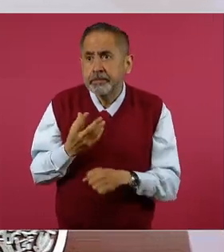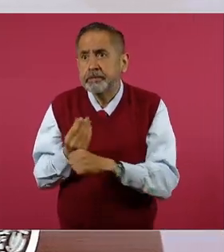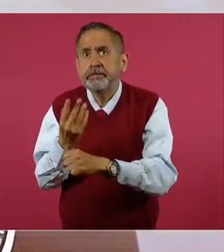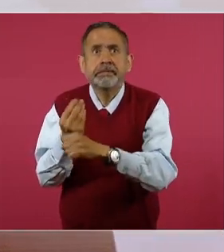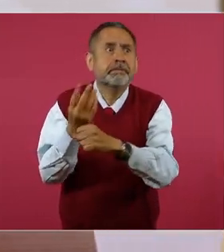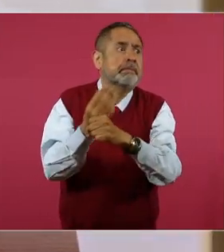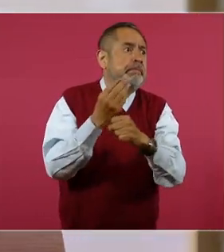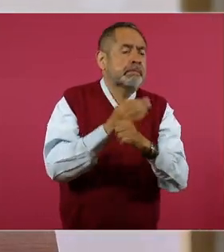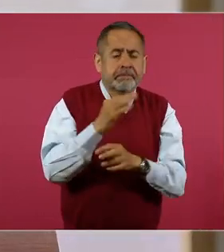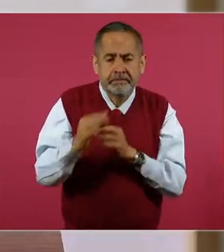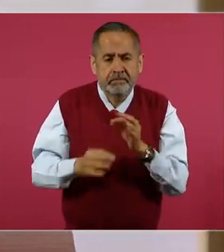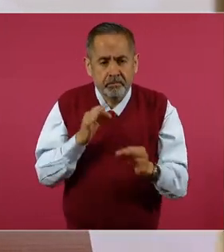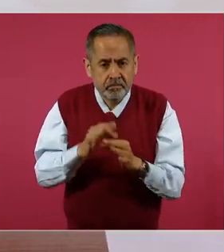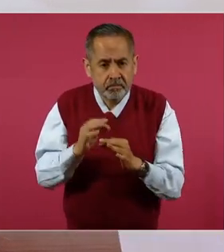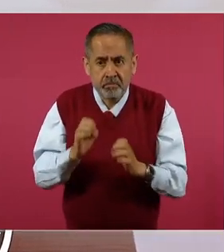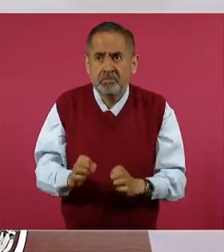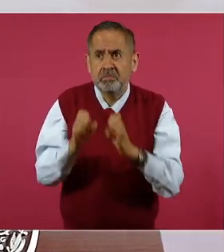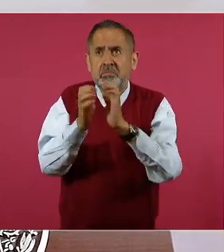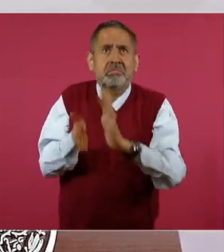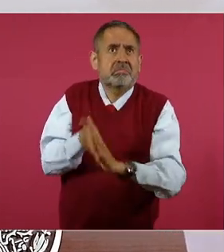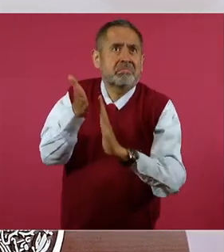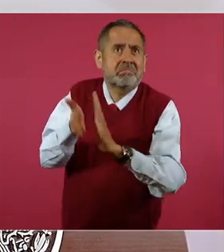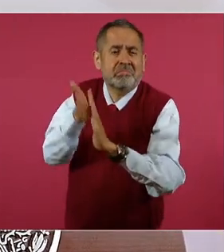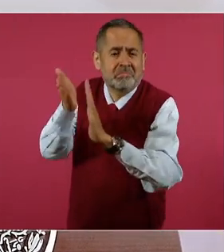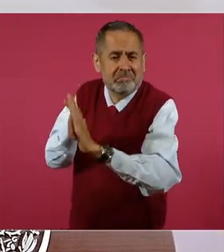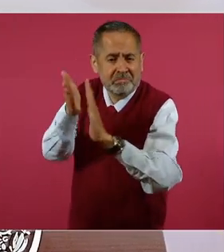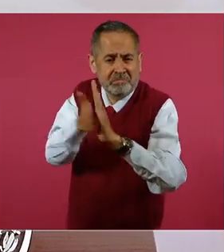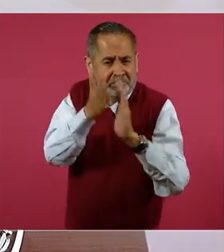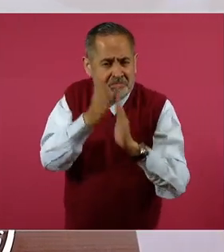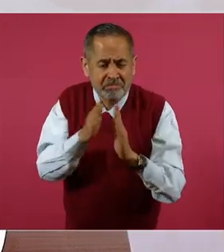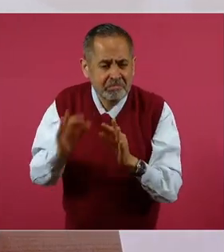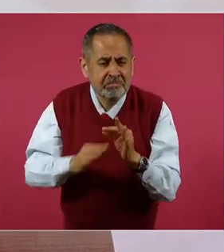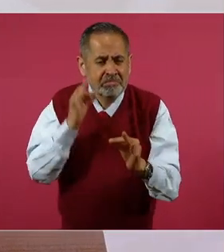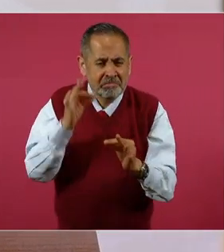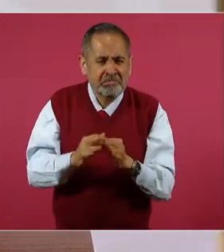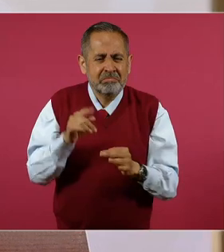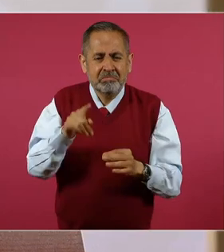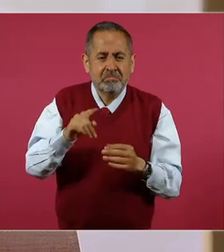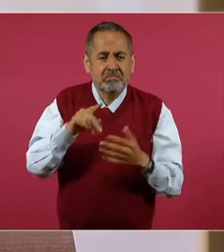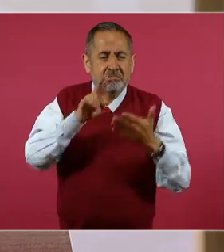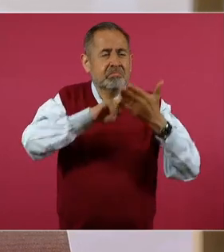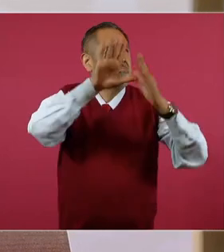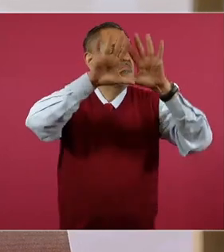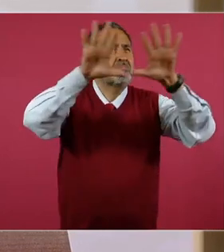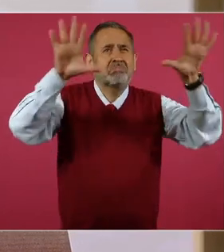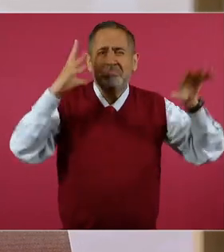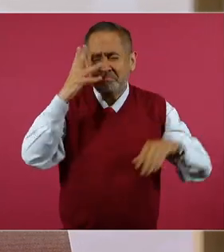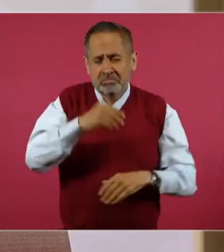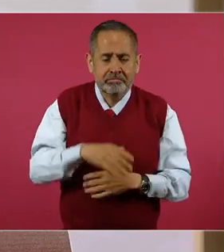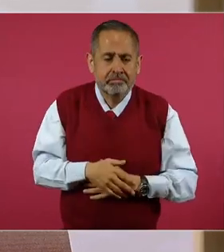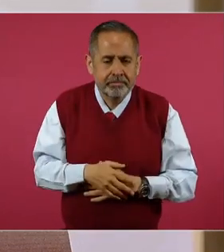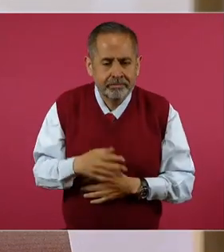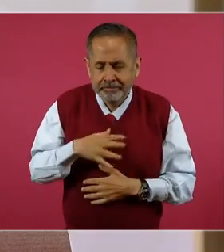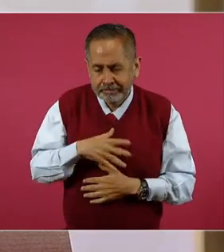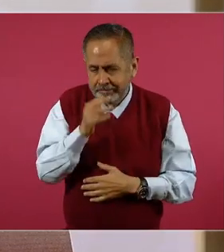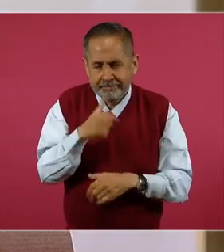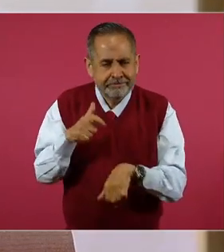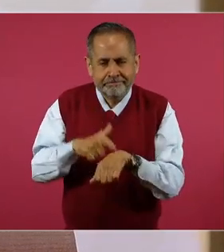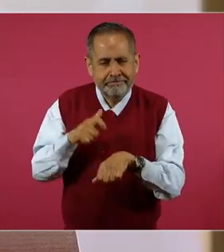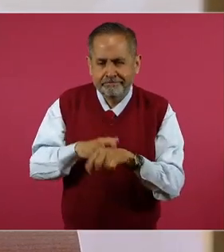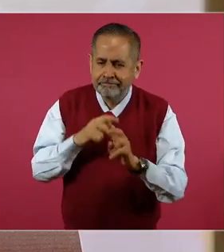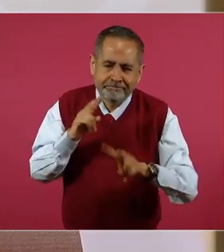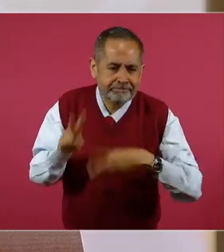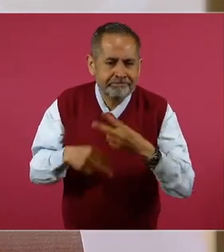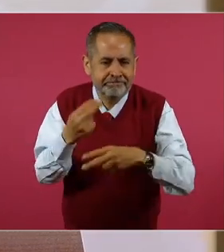rehabilitación de ese edificio histórico, los murales. No vamos ya a poder